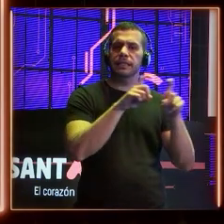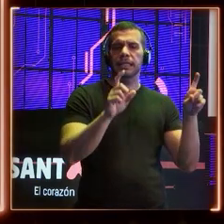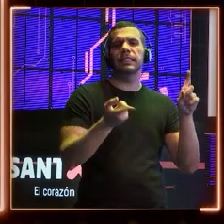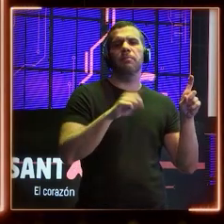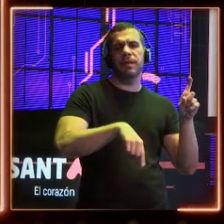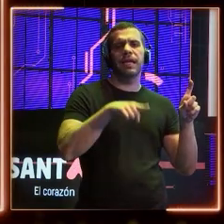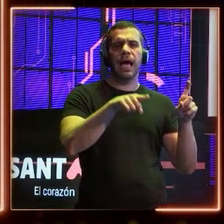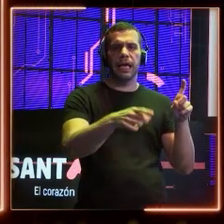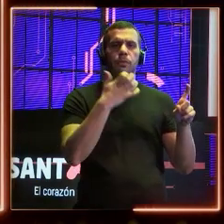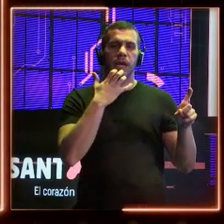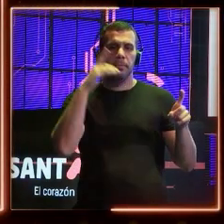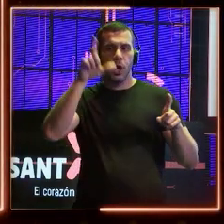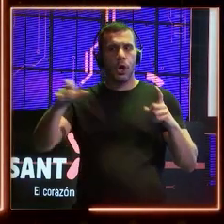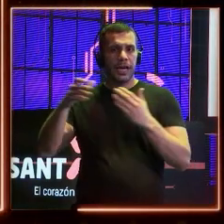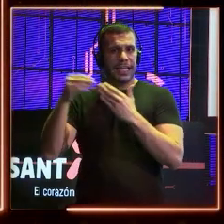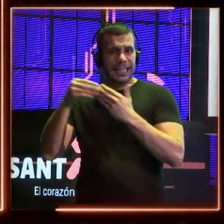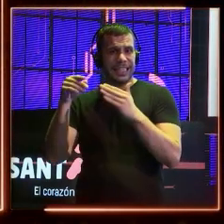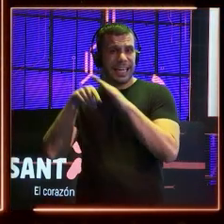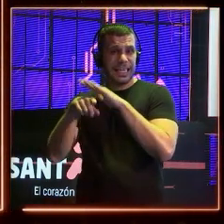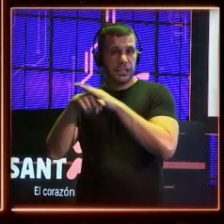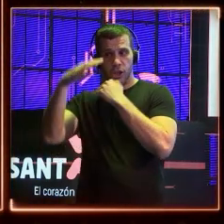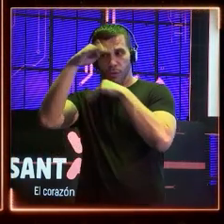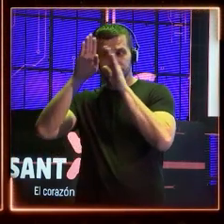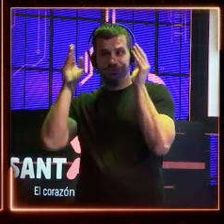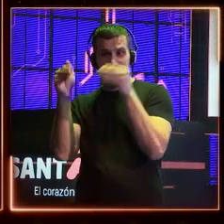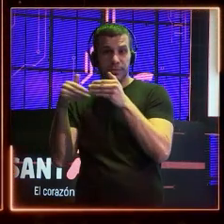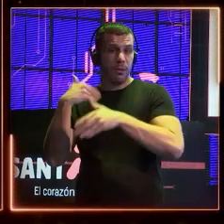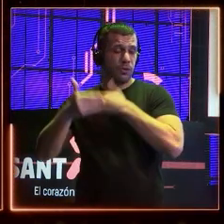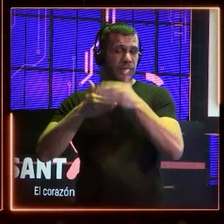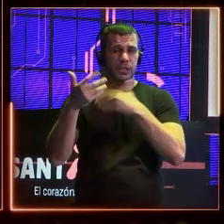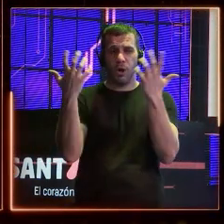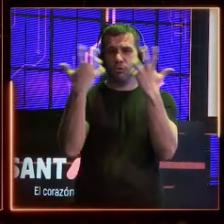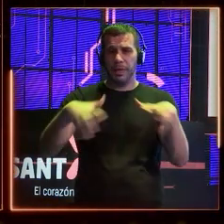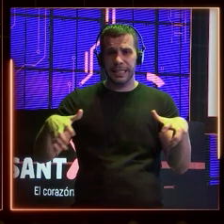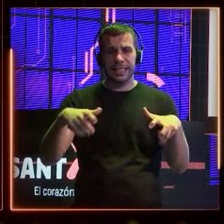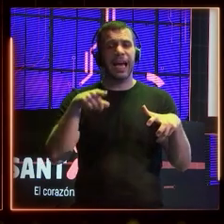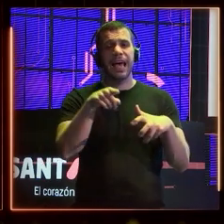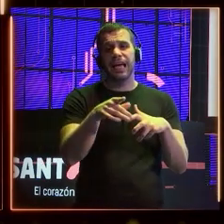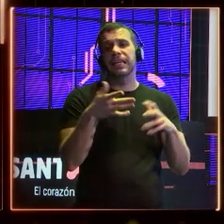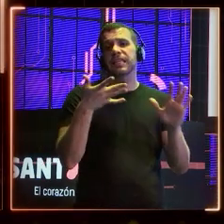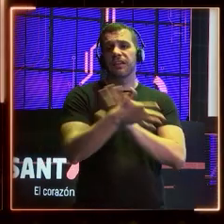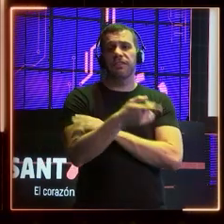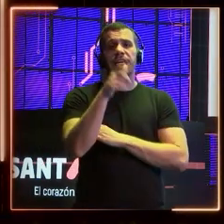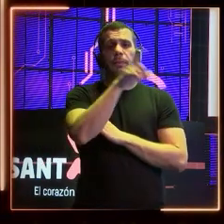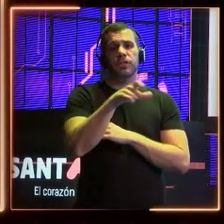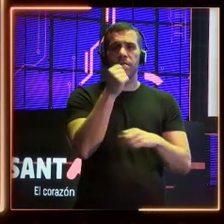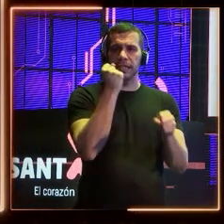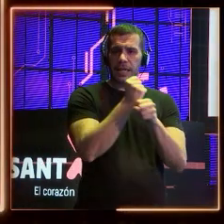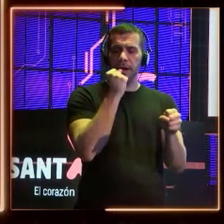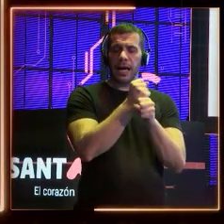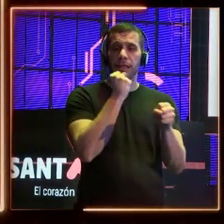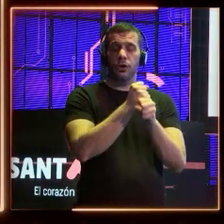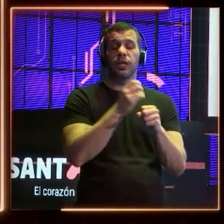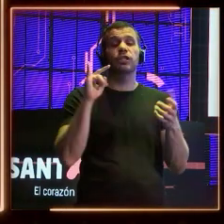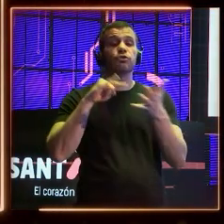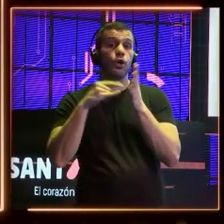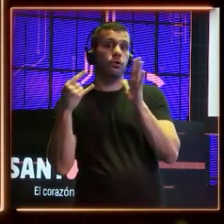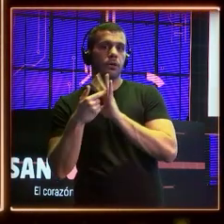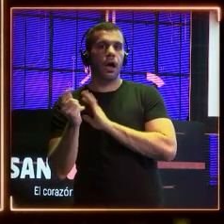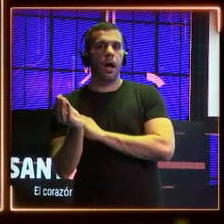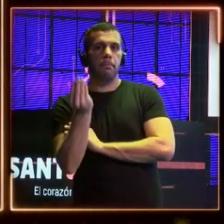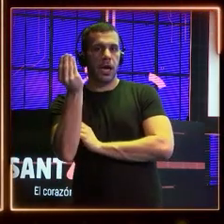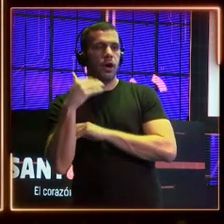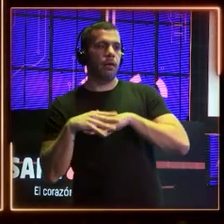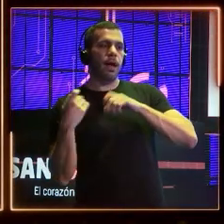clientes automatizar un montón de procesos fabricar productividad para los empleados ofreciendo mejores soluciones de gestión del